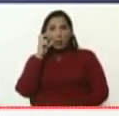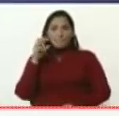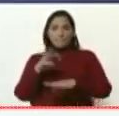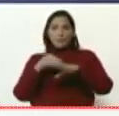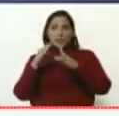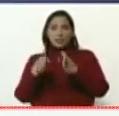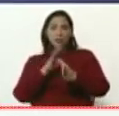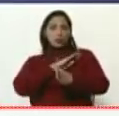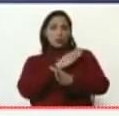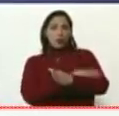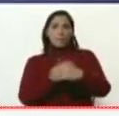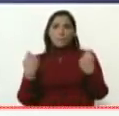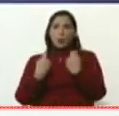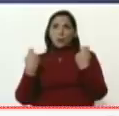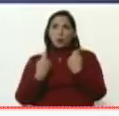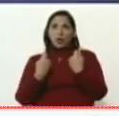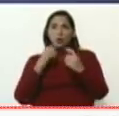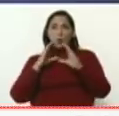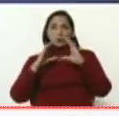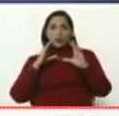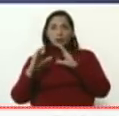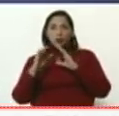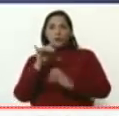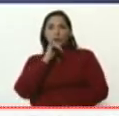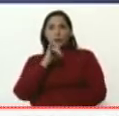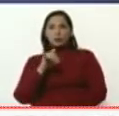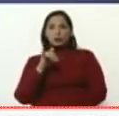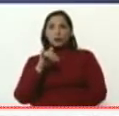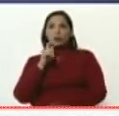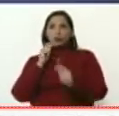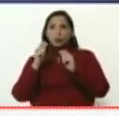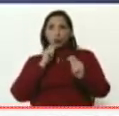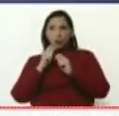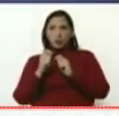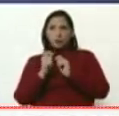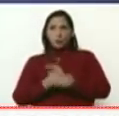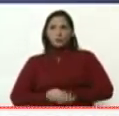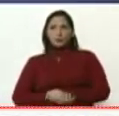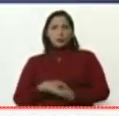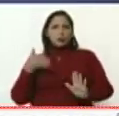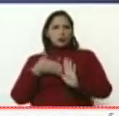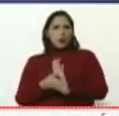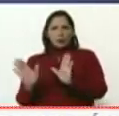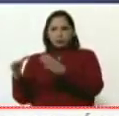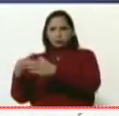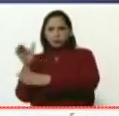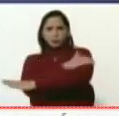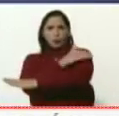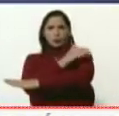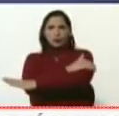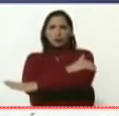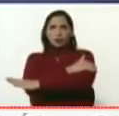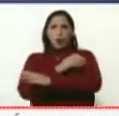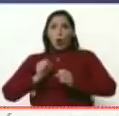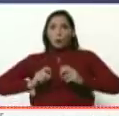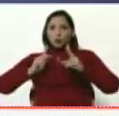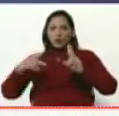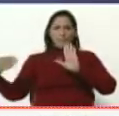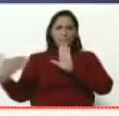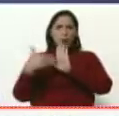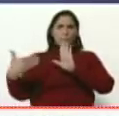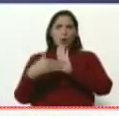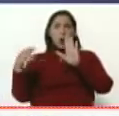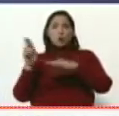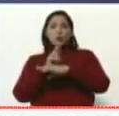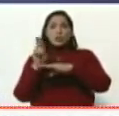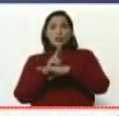Poder Popular para la Comunicación e Información, Jorge Rodríguez, a detalle este nuevo plan por parte de sectores de la oposición. Esta oportunidad, el ataque a la